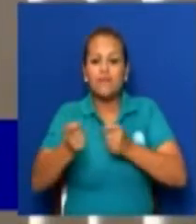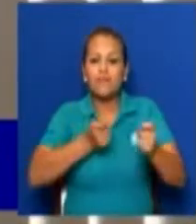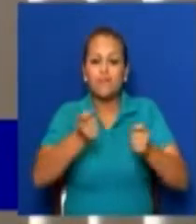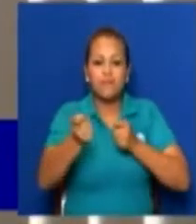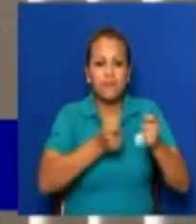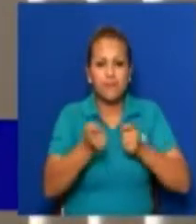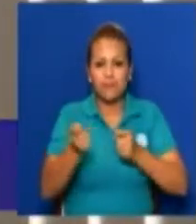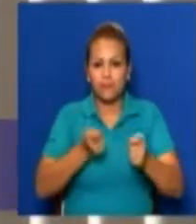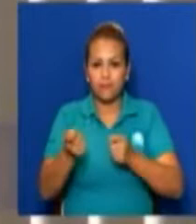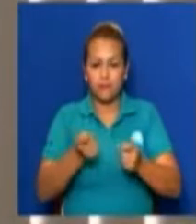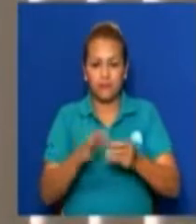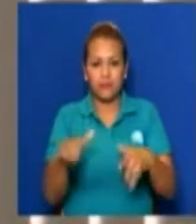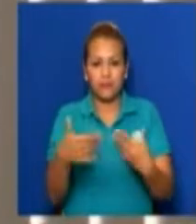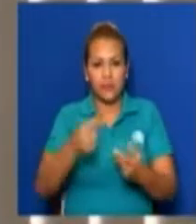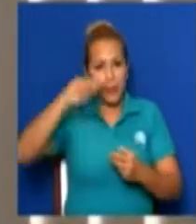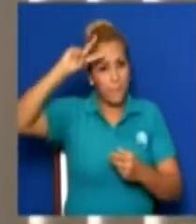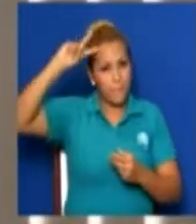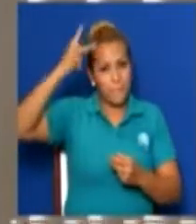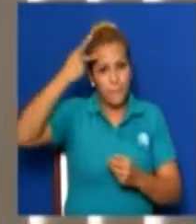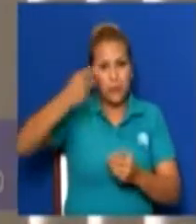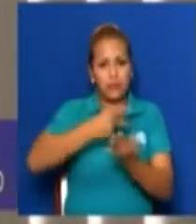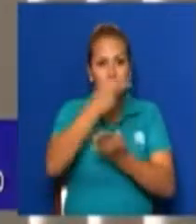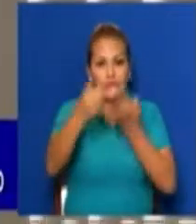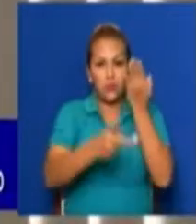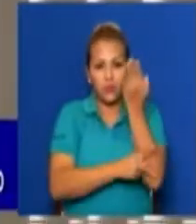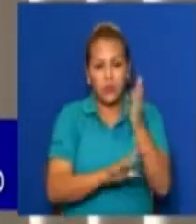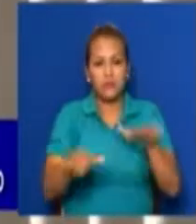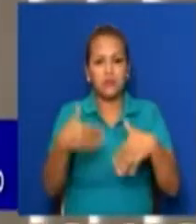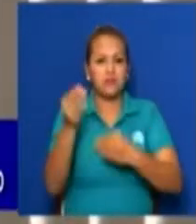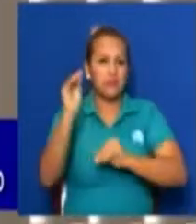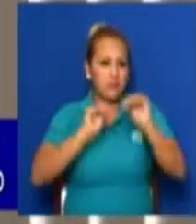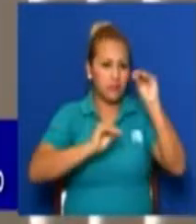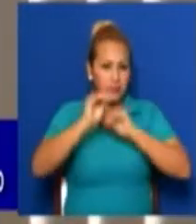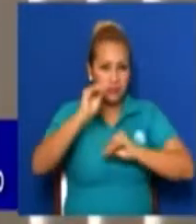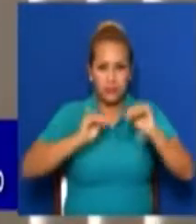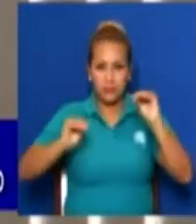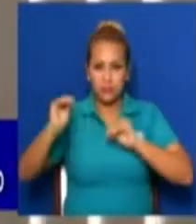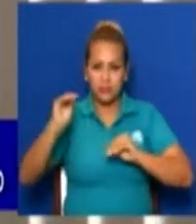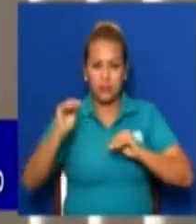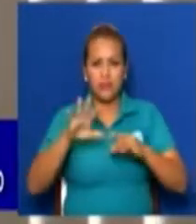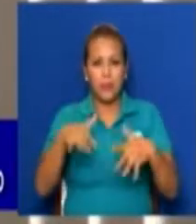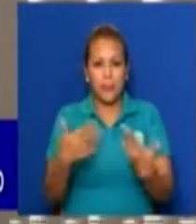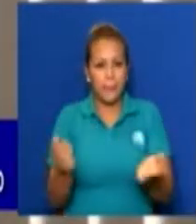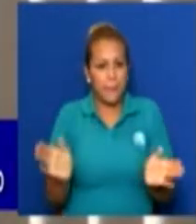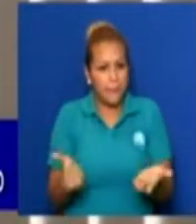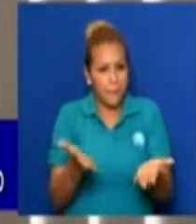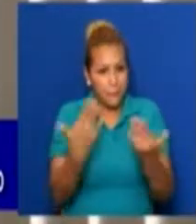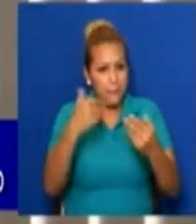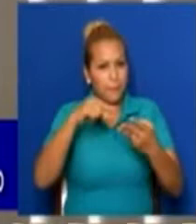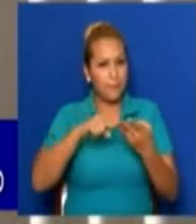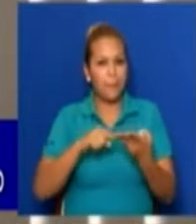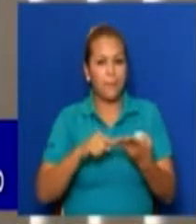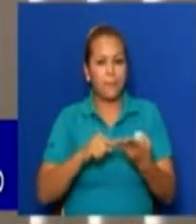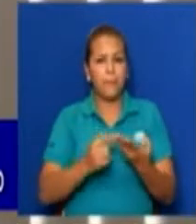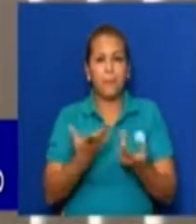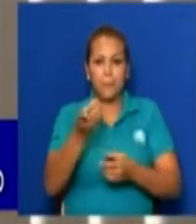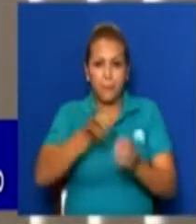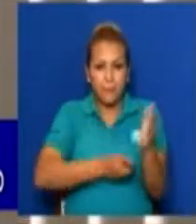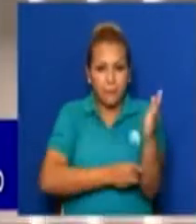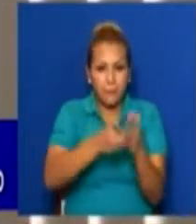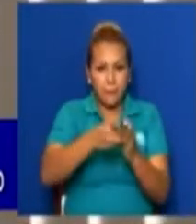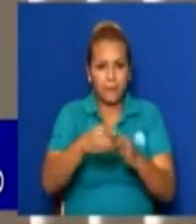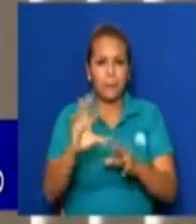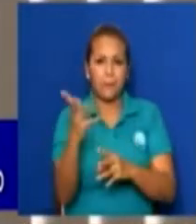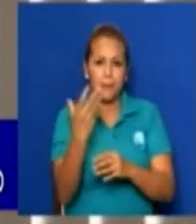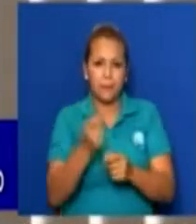desarrollo de políticas, programas y estrategias para capitalizar, para promocionar, para desarrollar